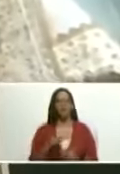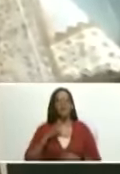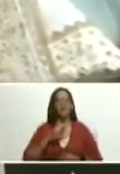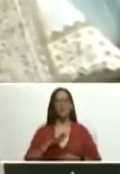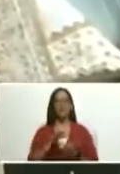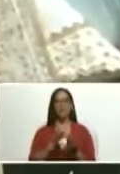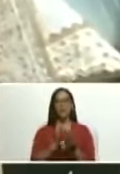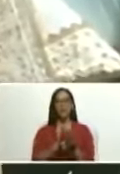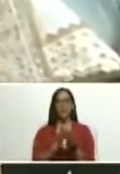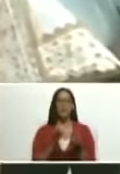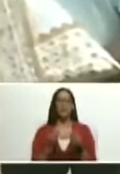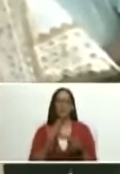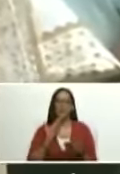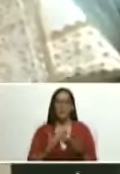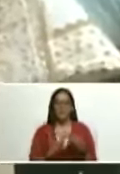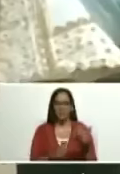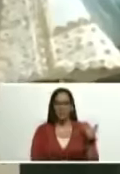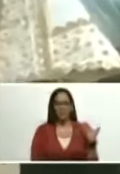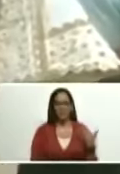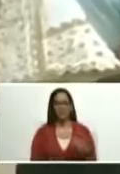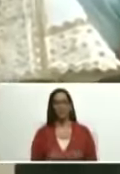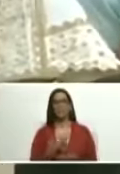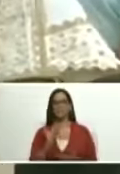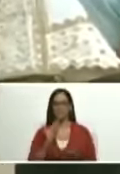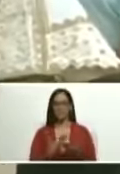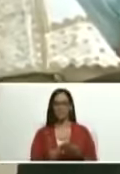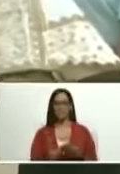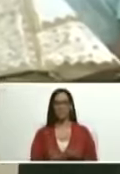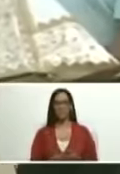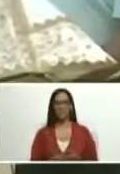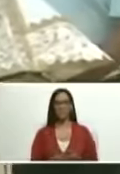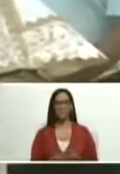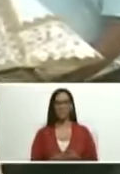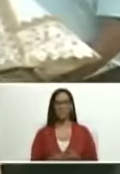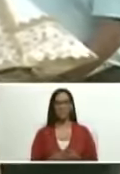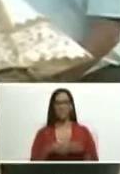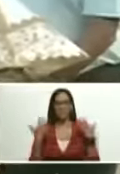Esparta, muchas gracias, presidente. Agradecido siempre con usted.